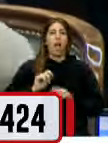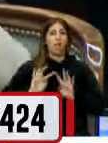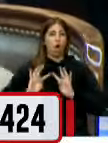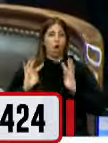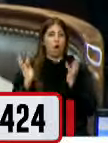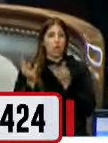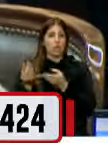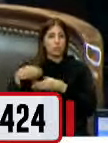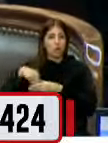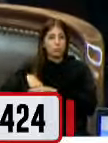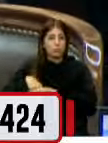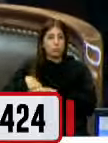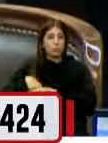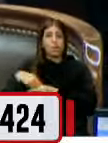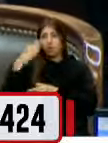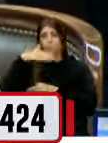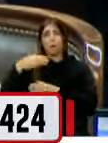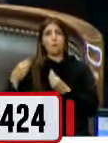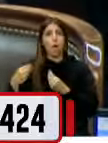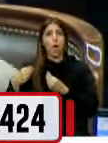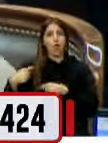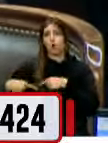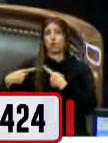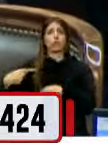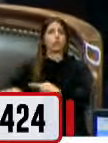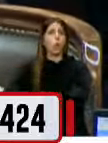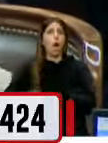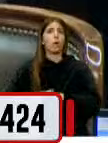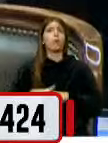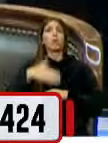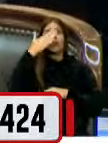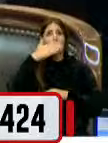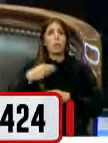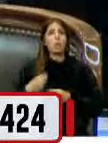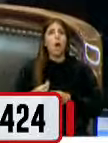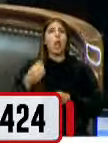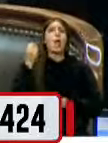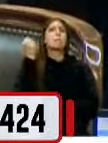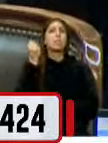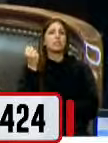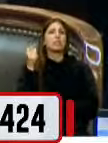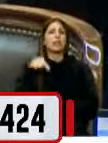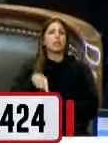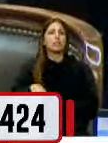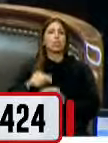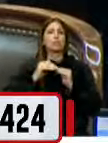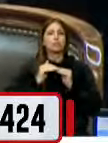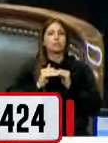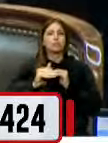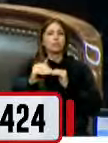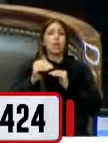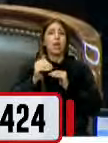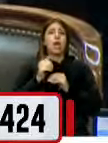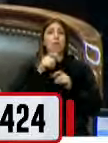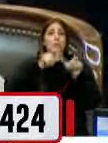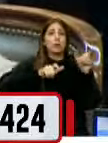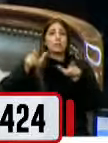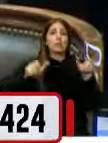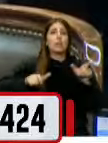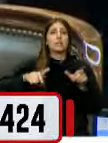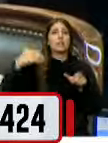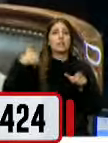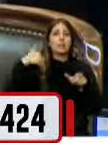Nacional. ¿Qué reflexión te merece? Y el tema de la industria nacional es la base, los cimientos del crecimiento del